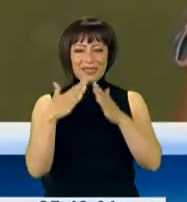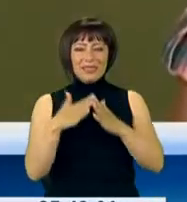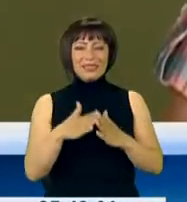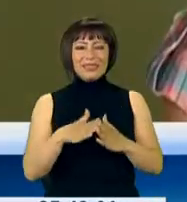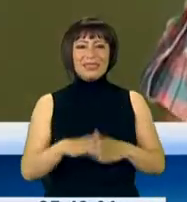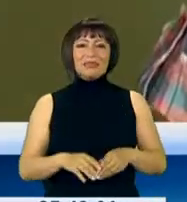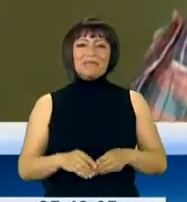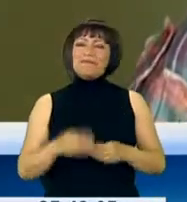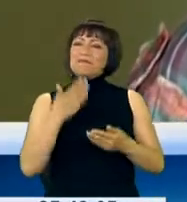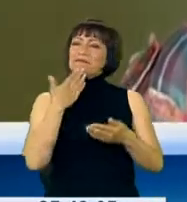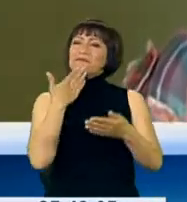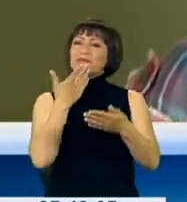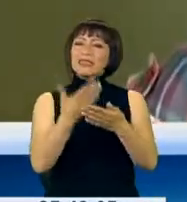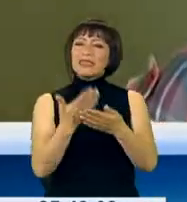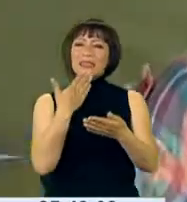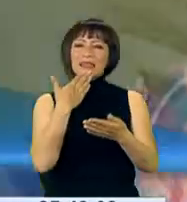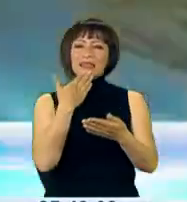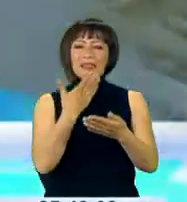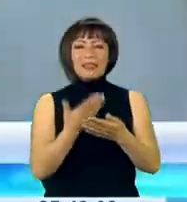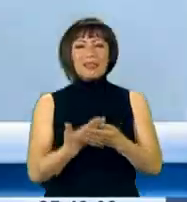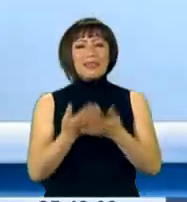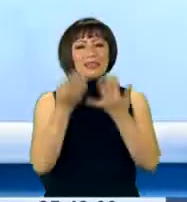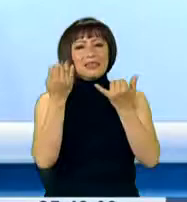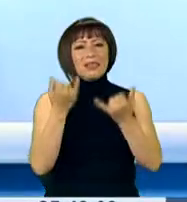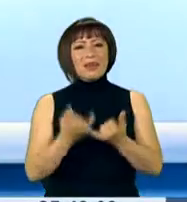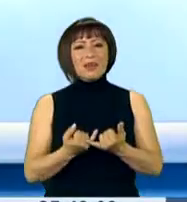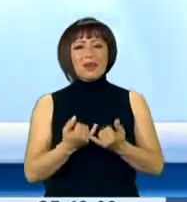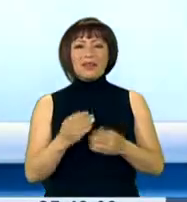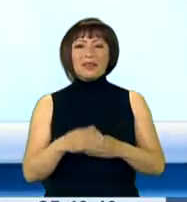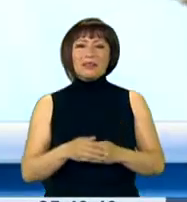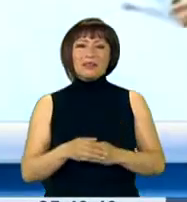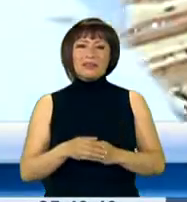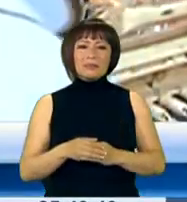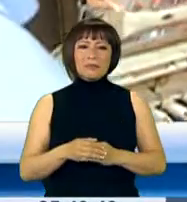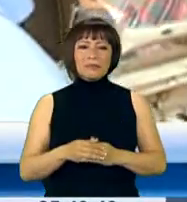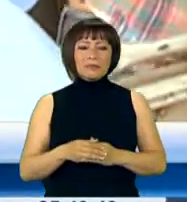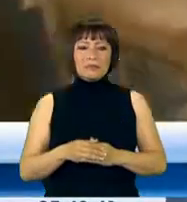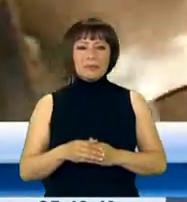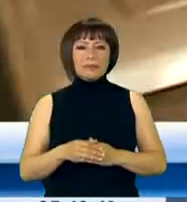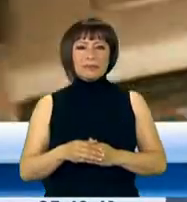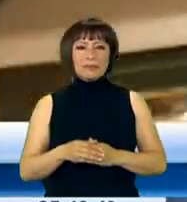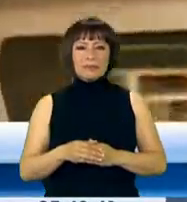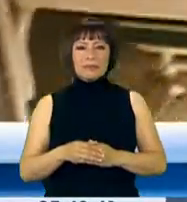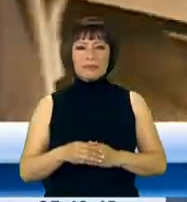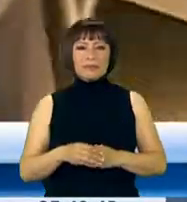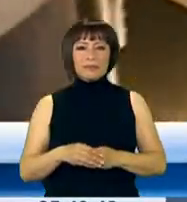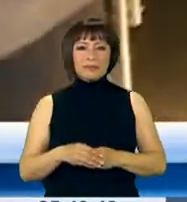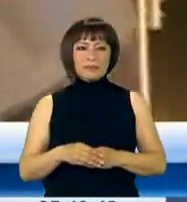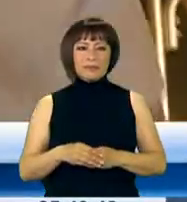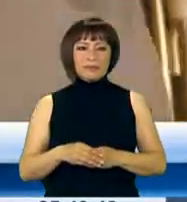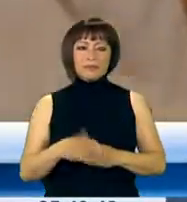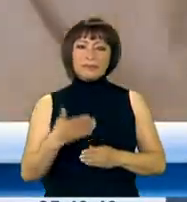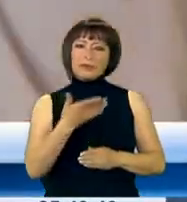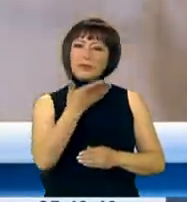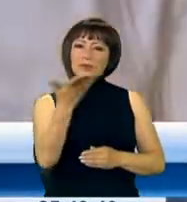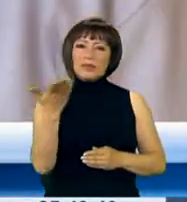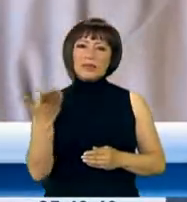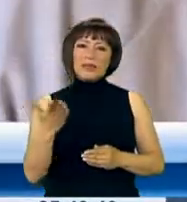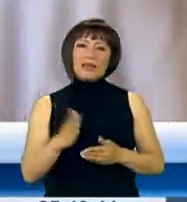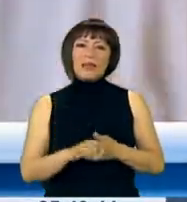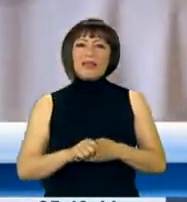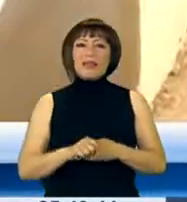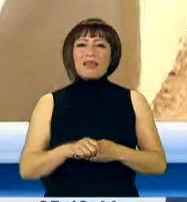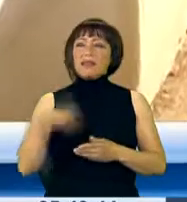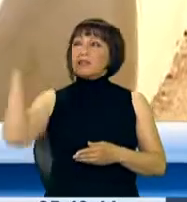para agradecerle, señorita, por todo esto. Sino milagro de Dios, que Dios